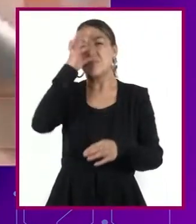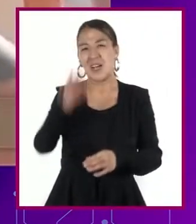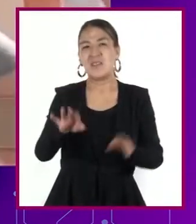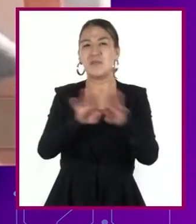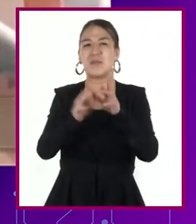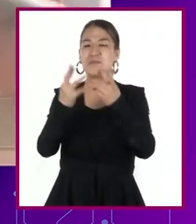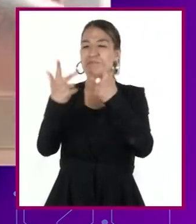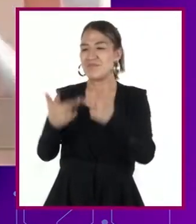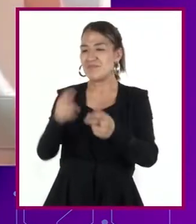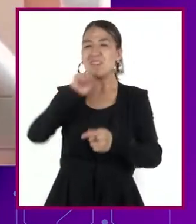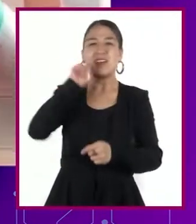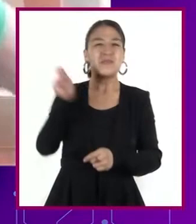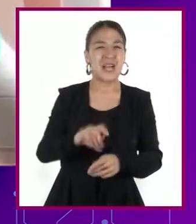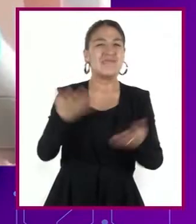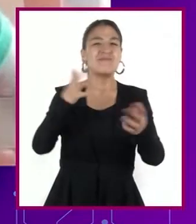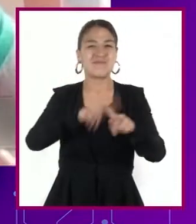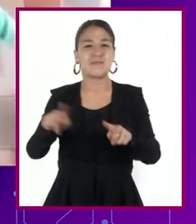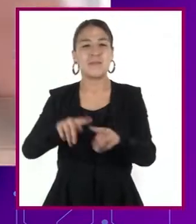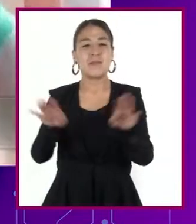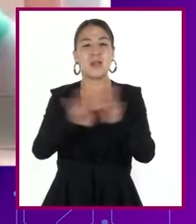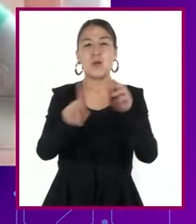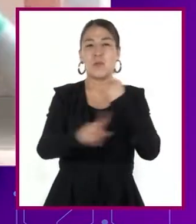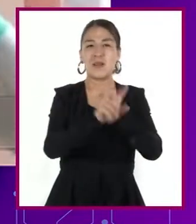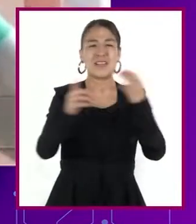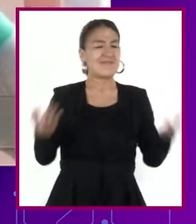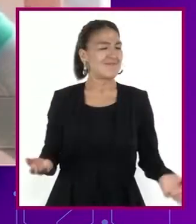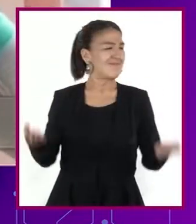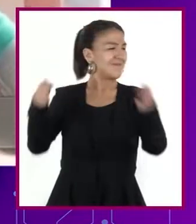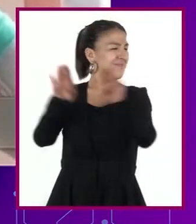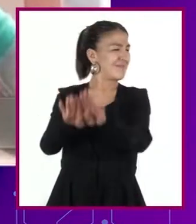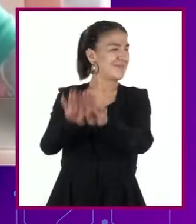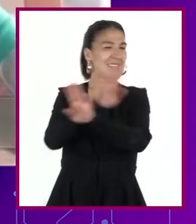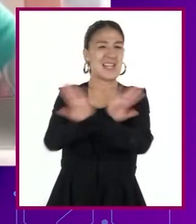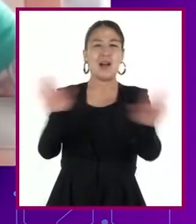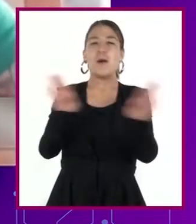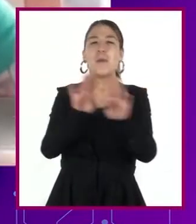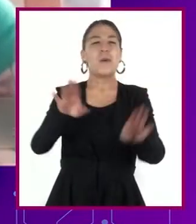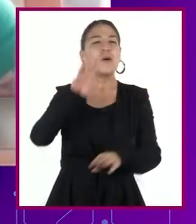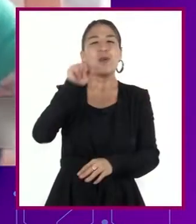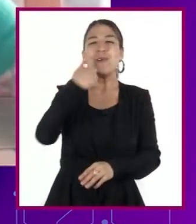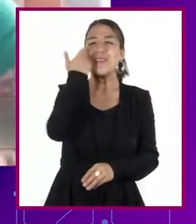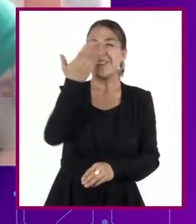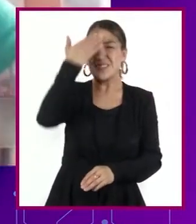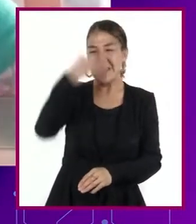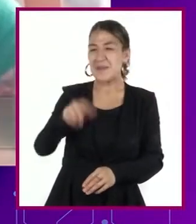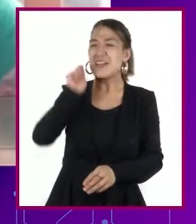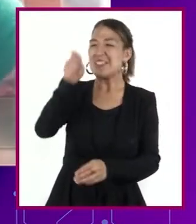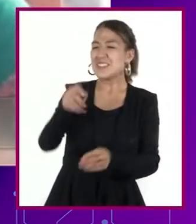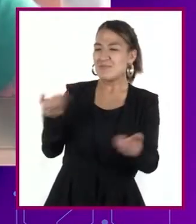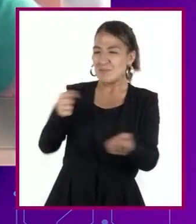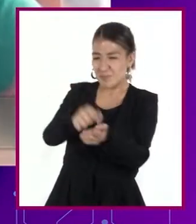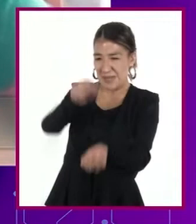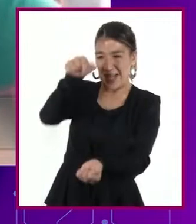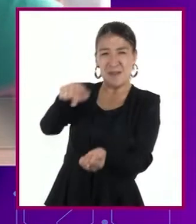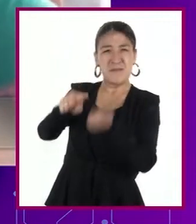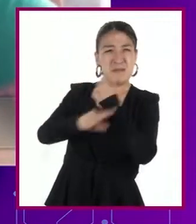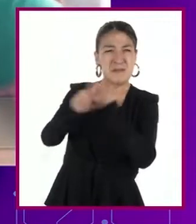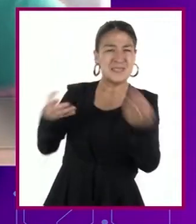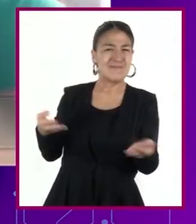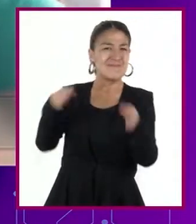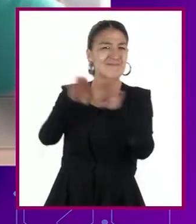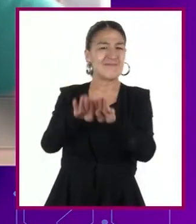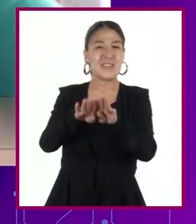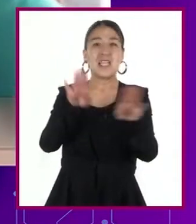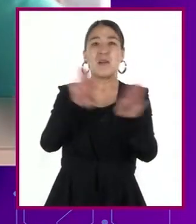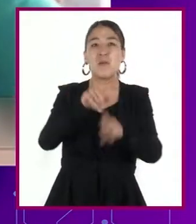algo a lo que le cerramos la puerta. No queremos saber de los conflictos. Y el conflicto crece, crece y crece hasta convertirse